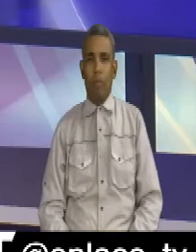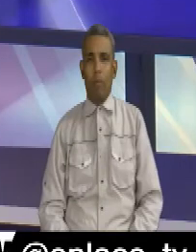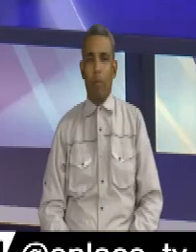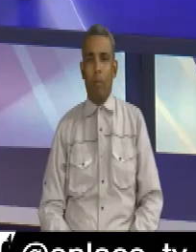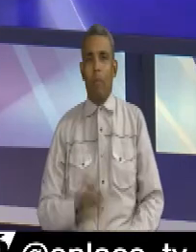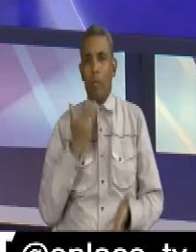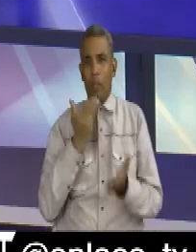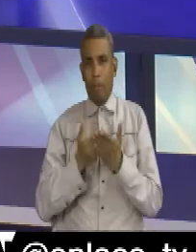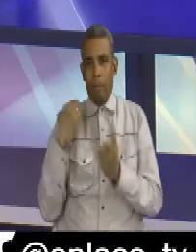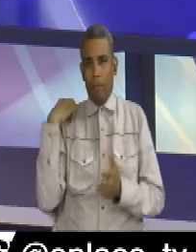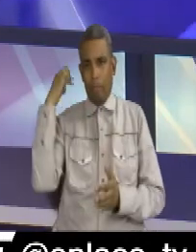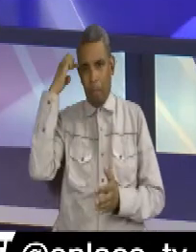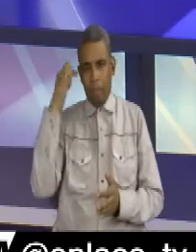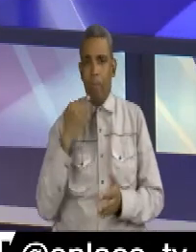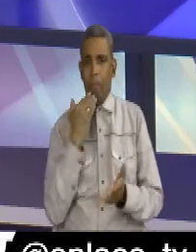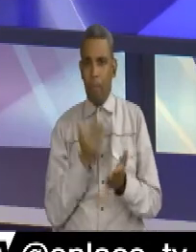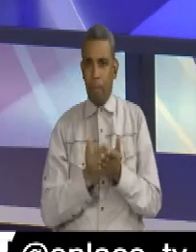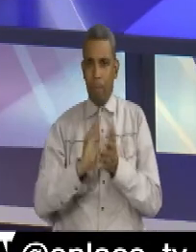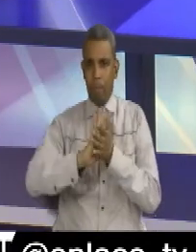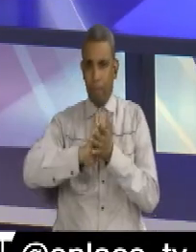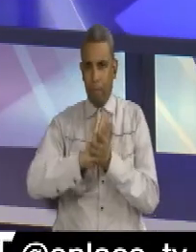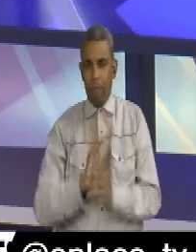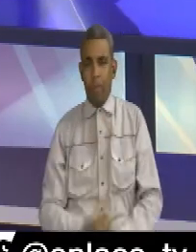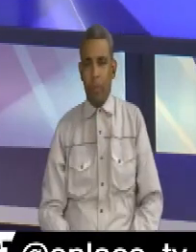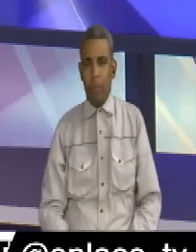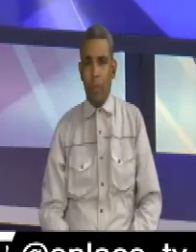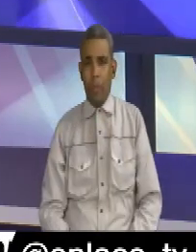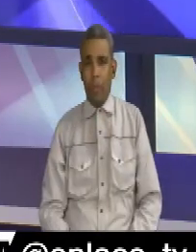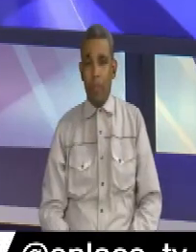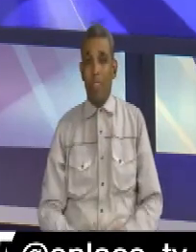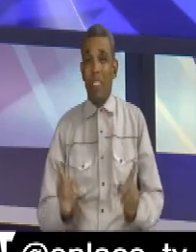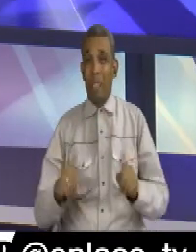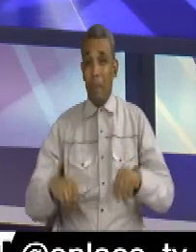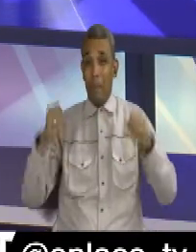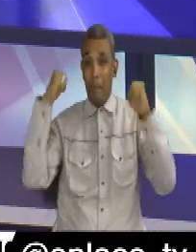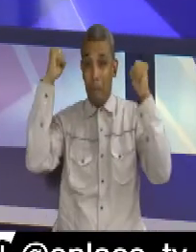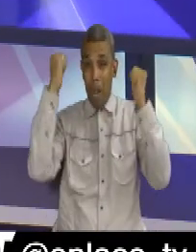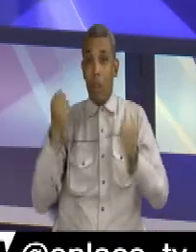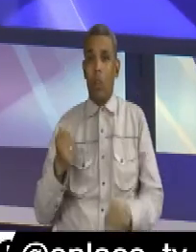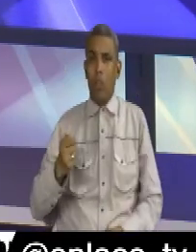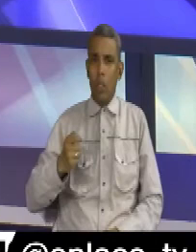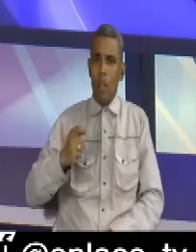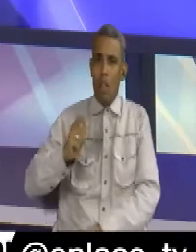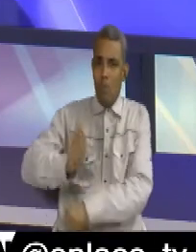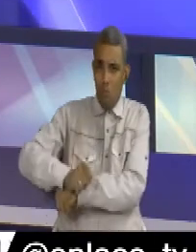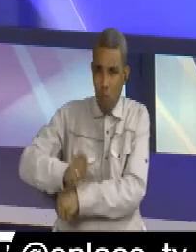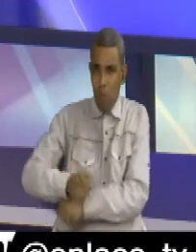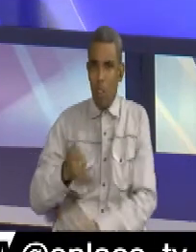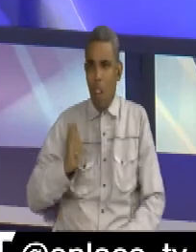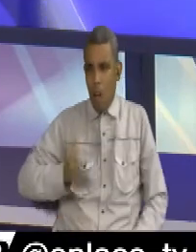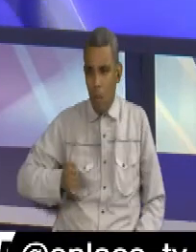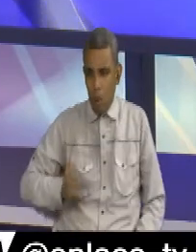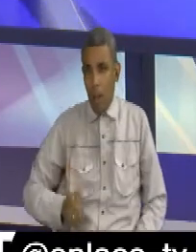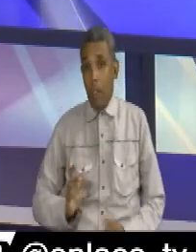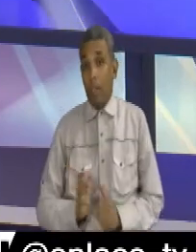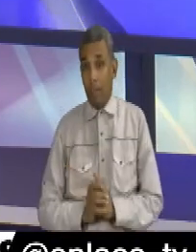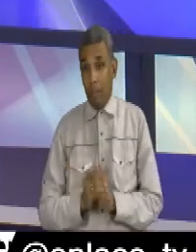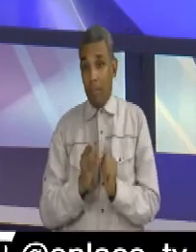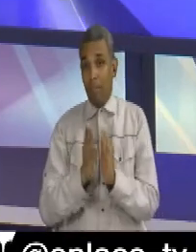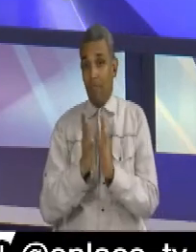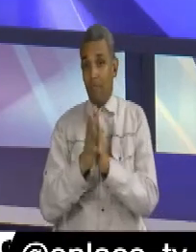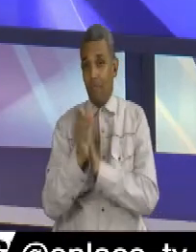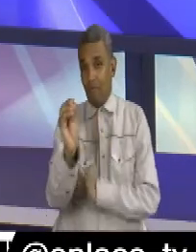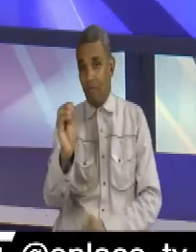Gracias, Pedro. Muy buenas tardes para usted. Y los empleados de la rama judicial también se unieron al paro estatal. Hoy hubo atención restringida en el Palacio de